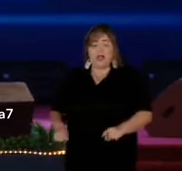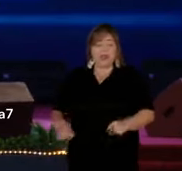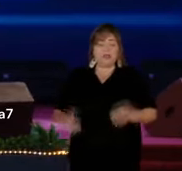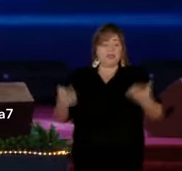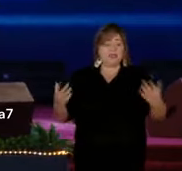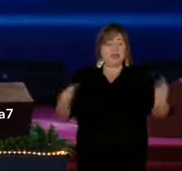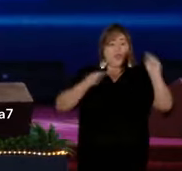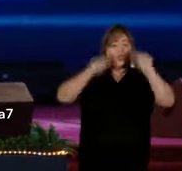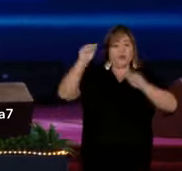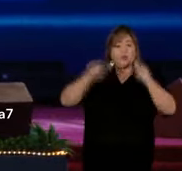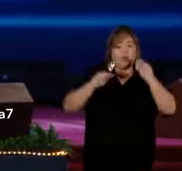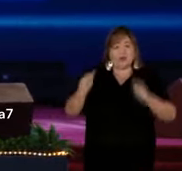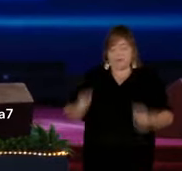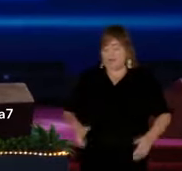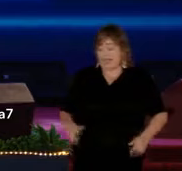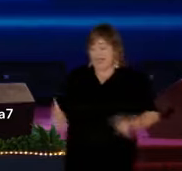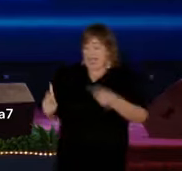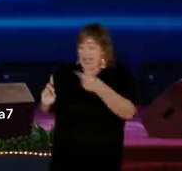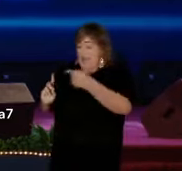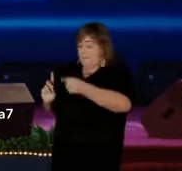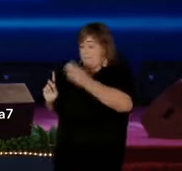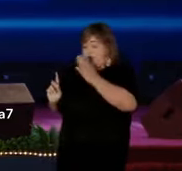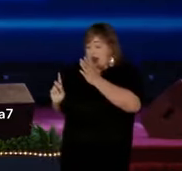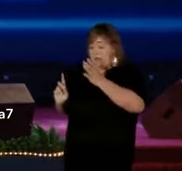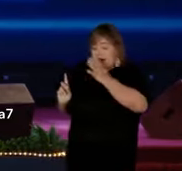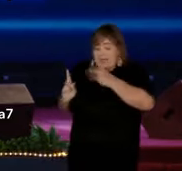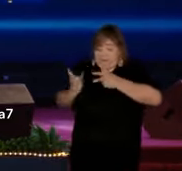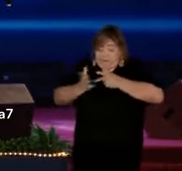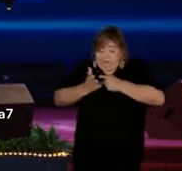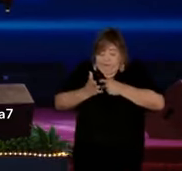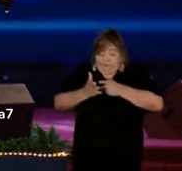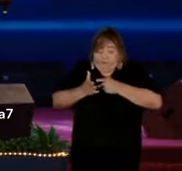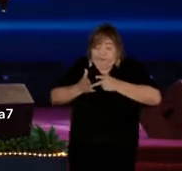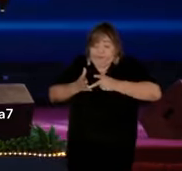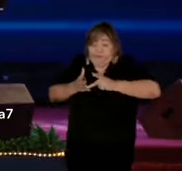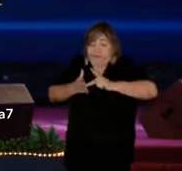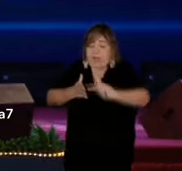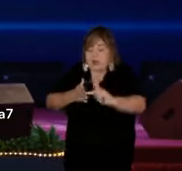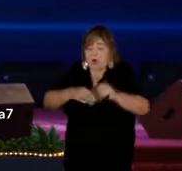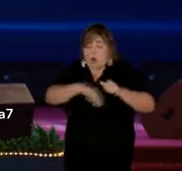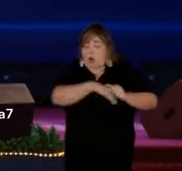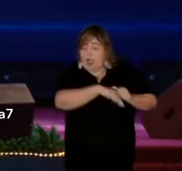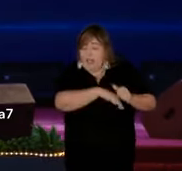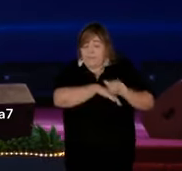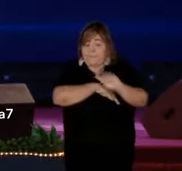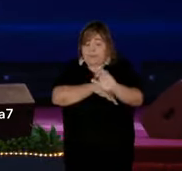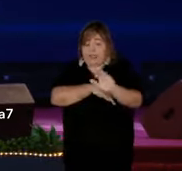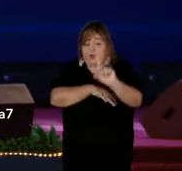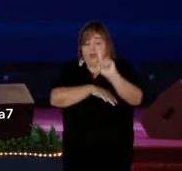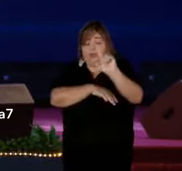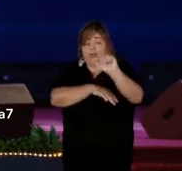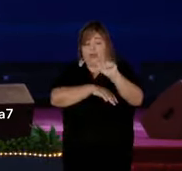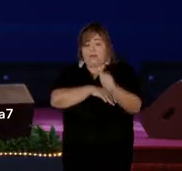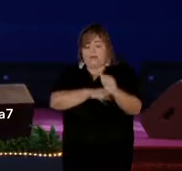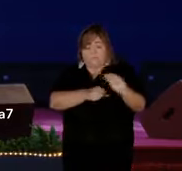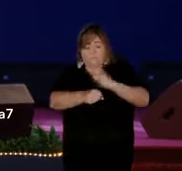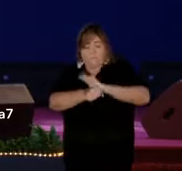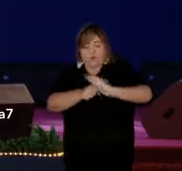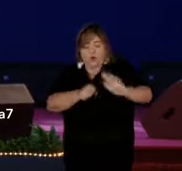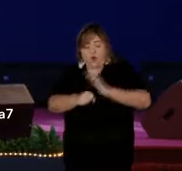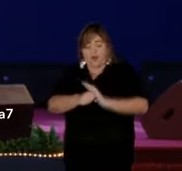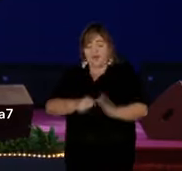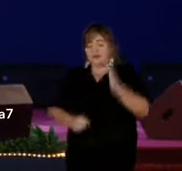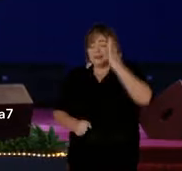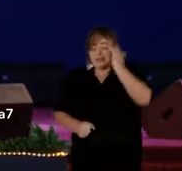solamente diezmó, diezmó el año entero, anticipó su bendición y nunca nos hizo